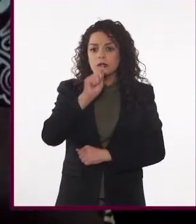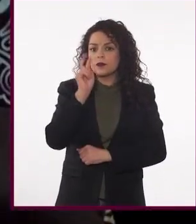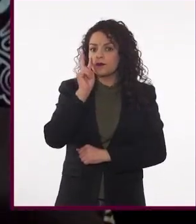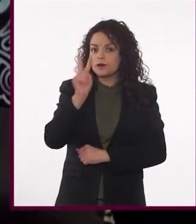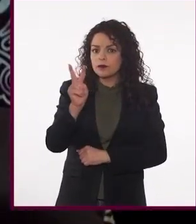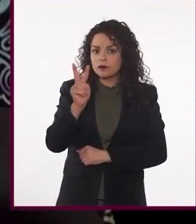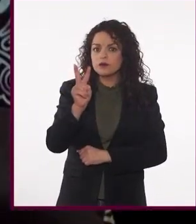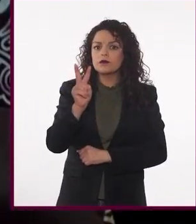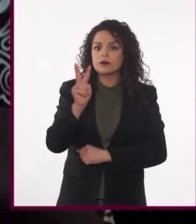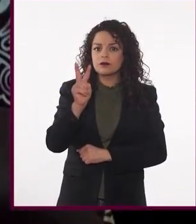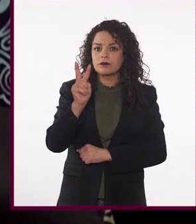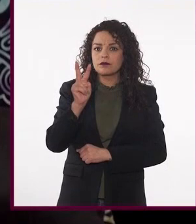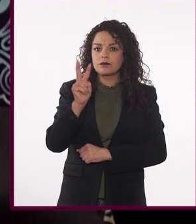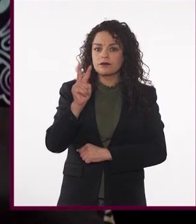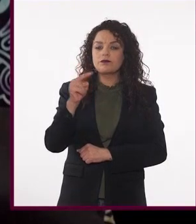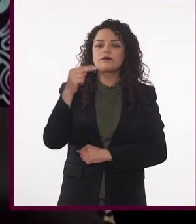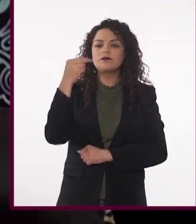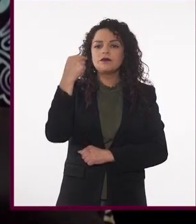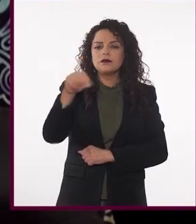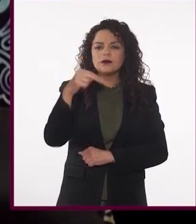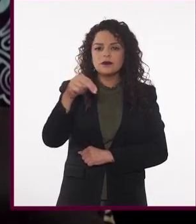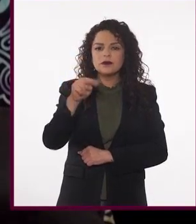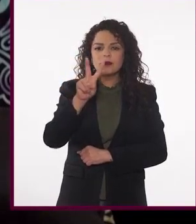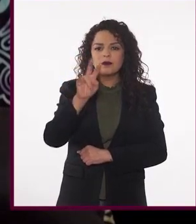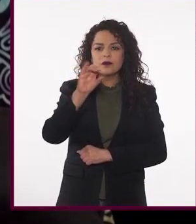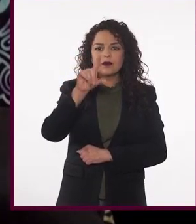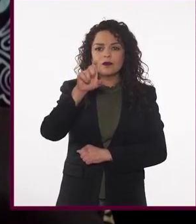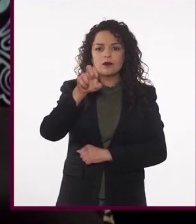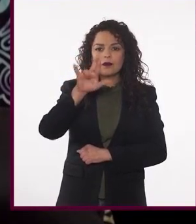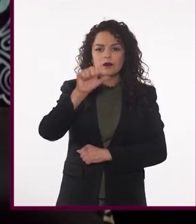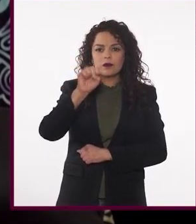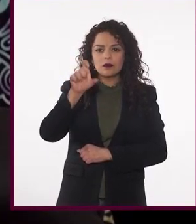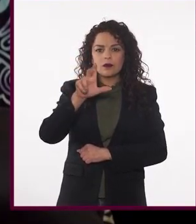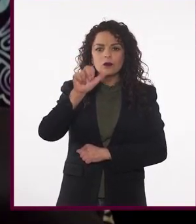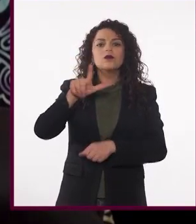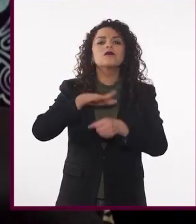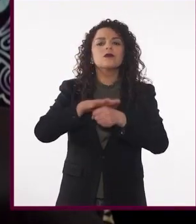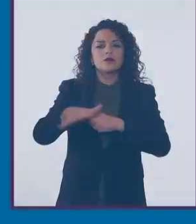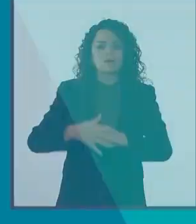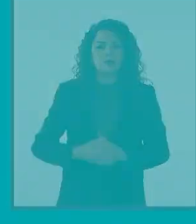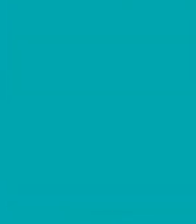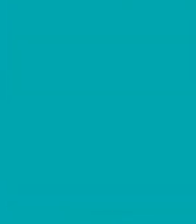nada, vamos a ver cuáles son las definiciones de violencia sexual.